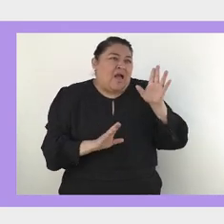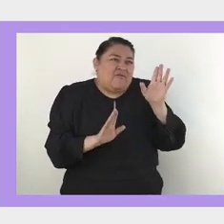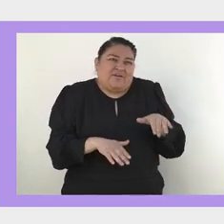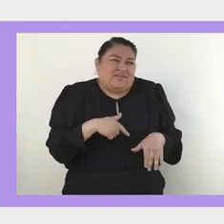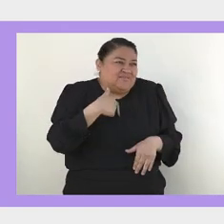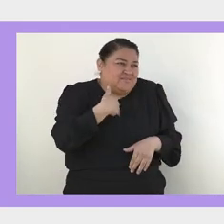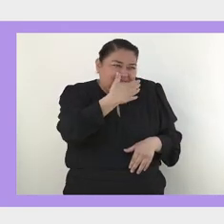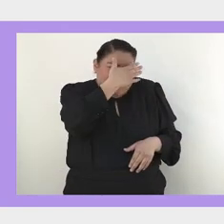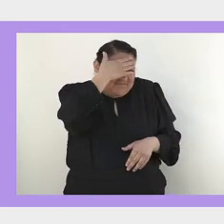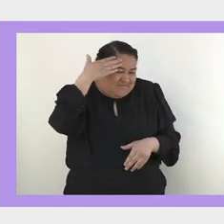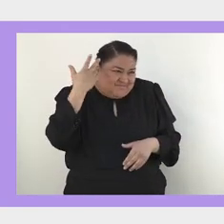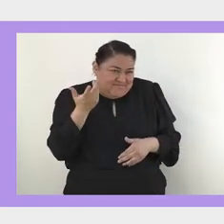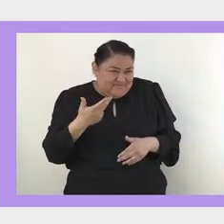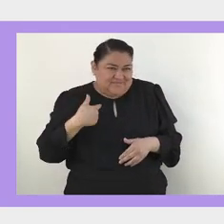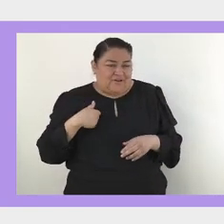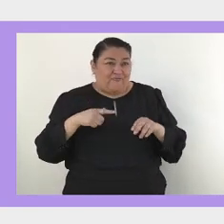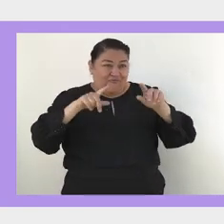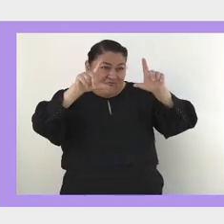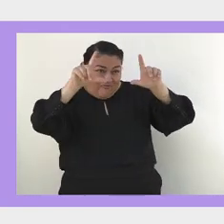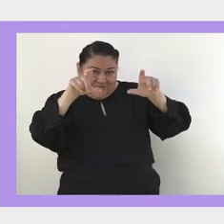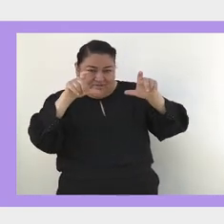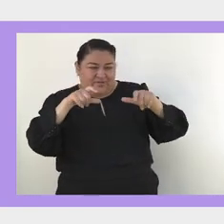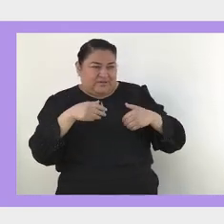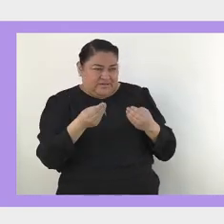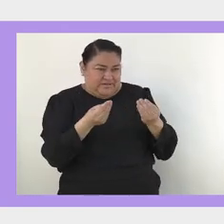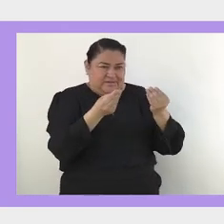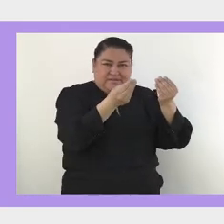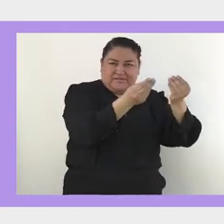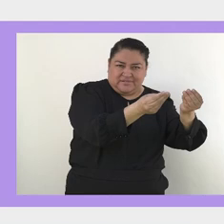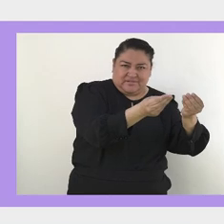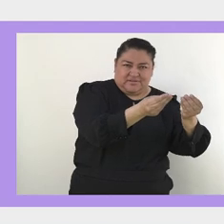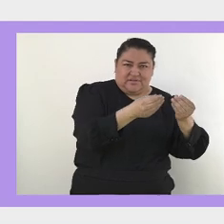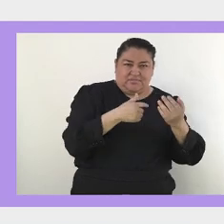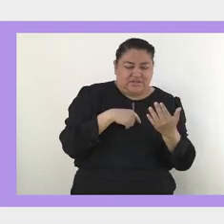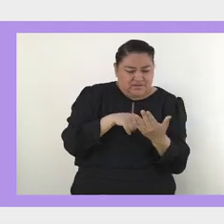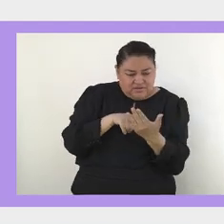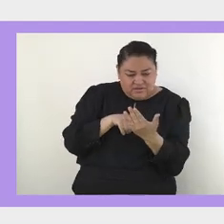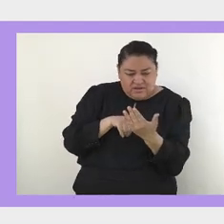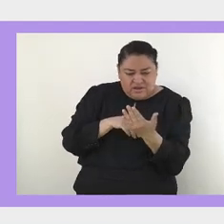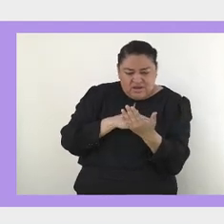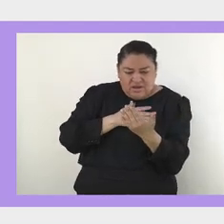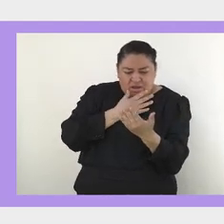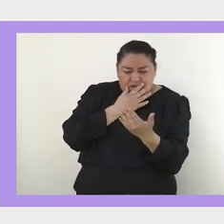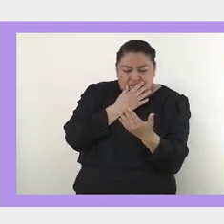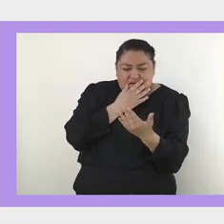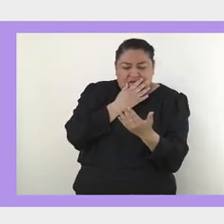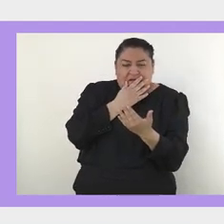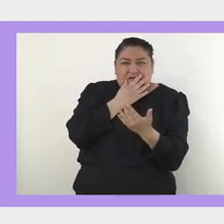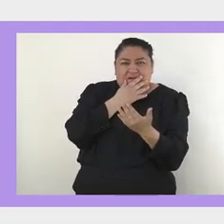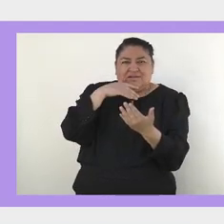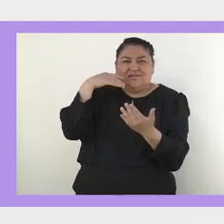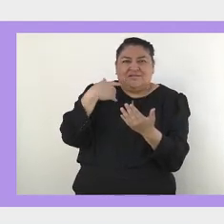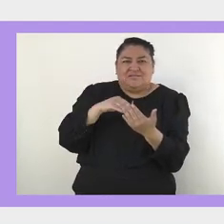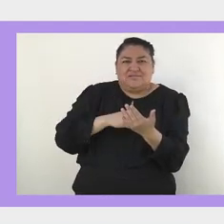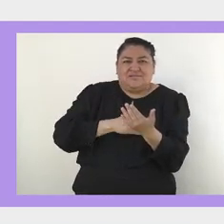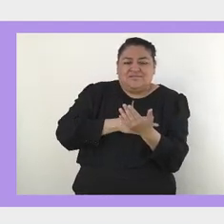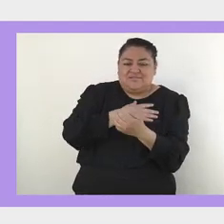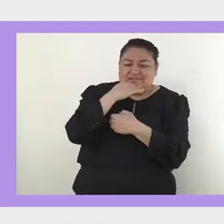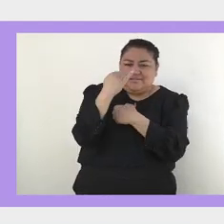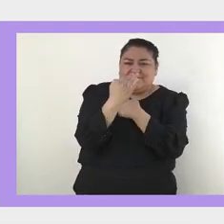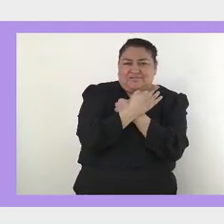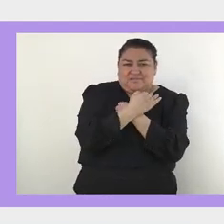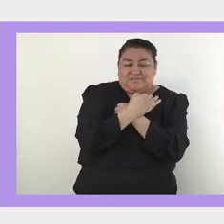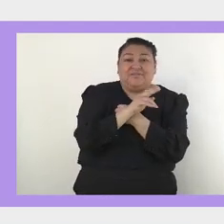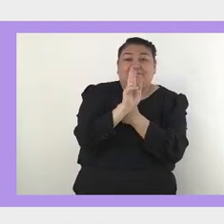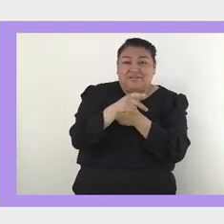una foto puede tener y de repente una foto llega a niveles que nunca nos imaginamos y es algo que que nos